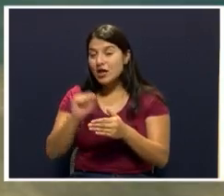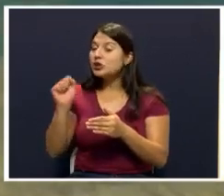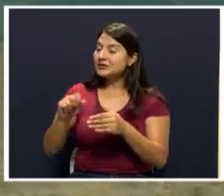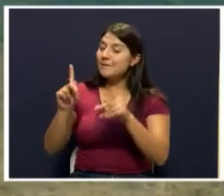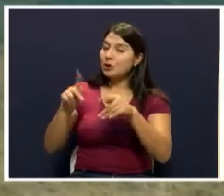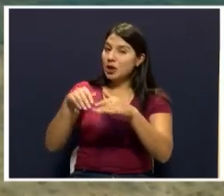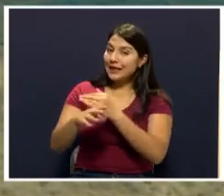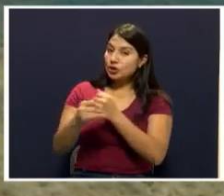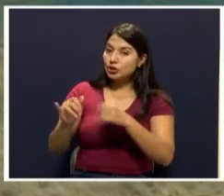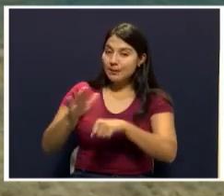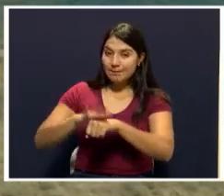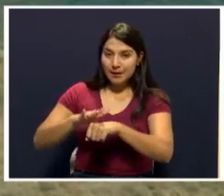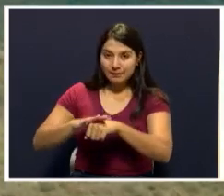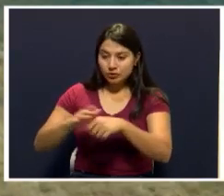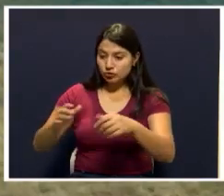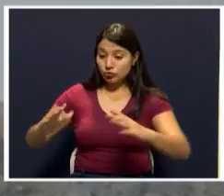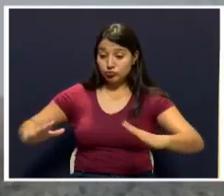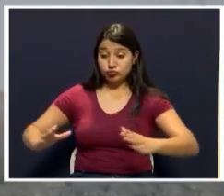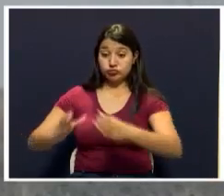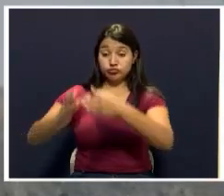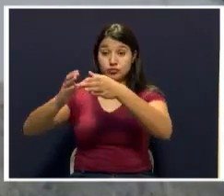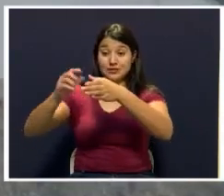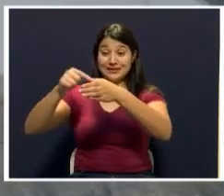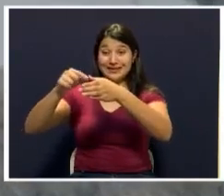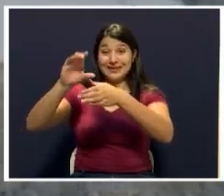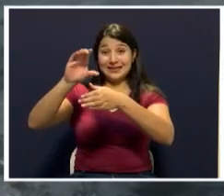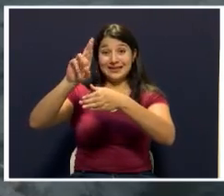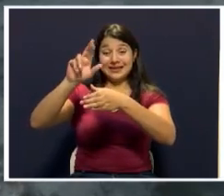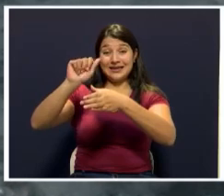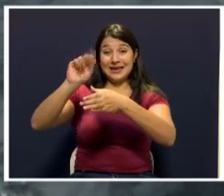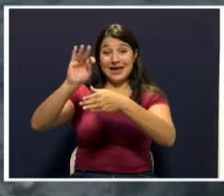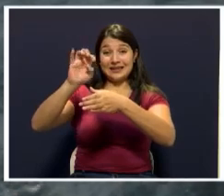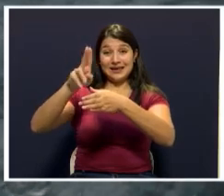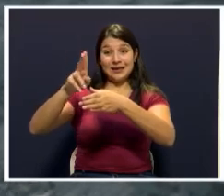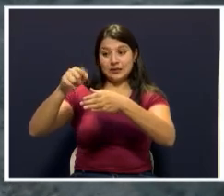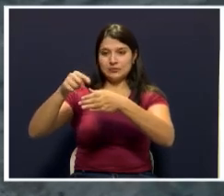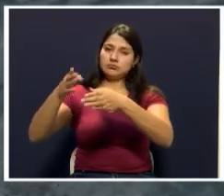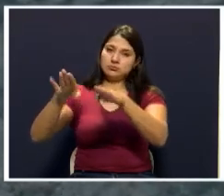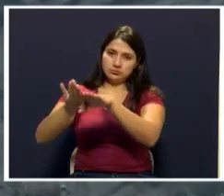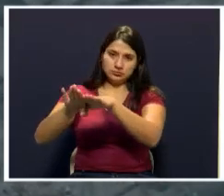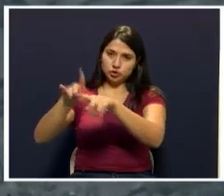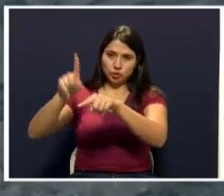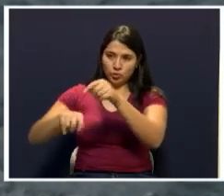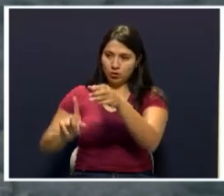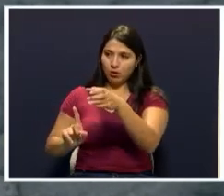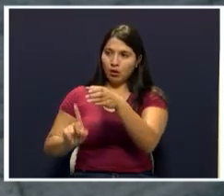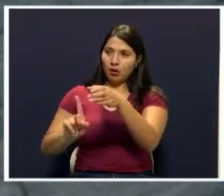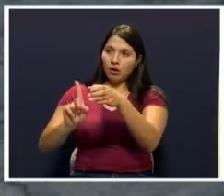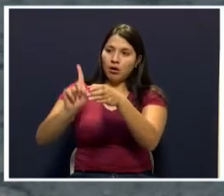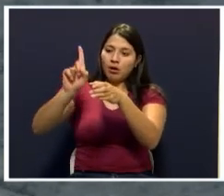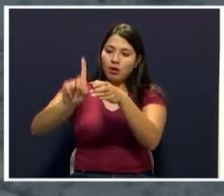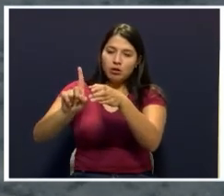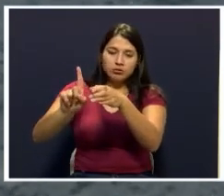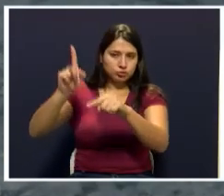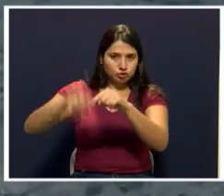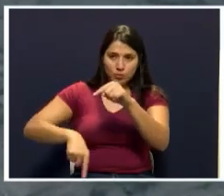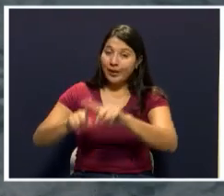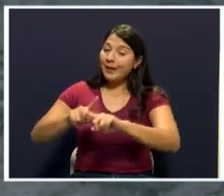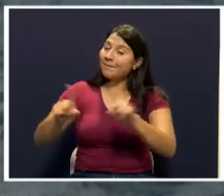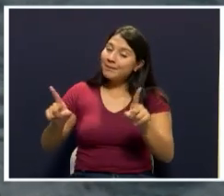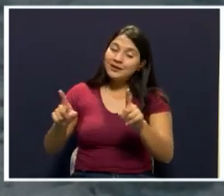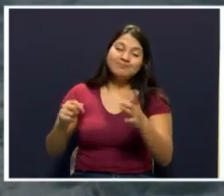al cráter, que está cerrado de por sí desde el 2011 por la actividad volcánica continua, y lamentablemente la gente